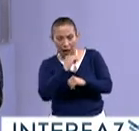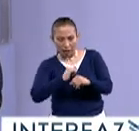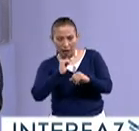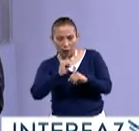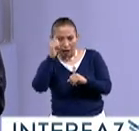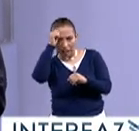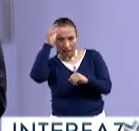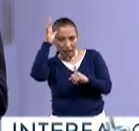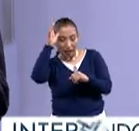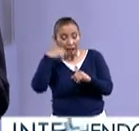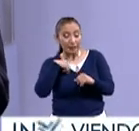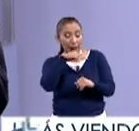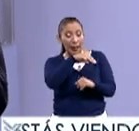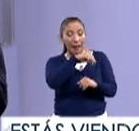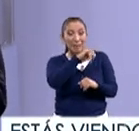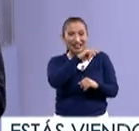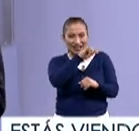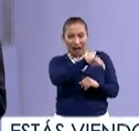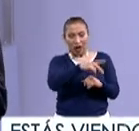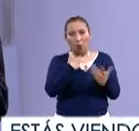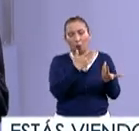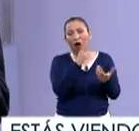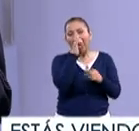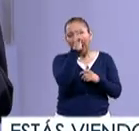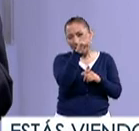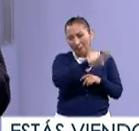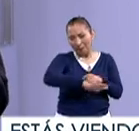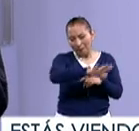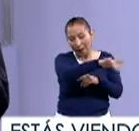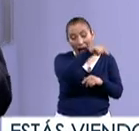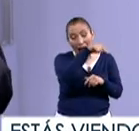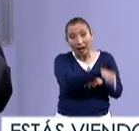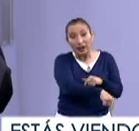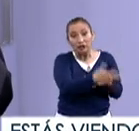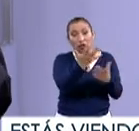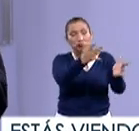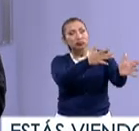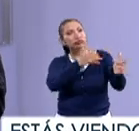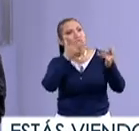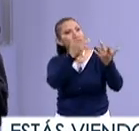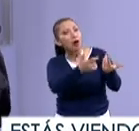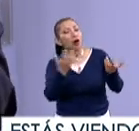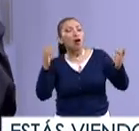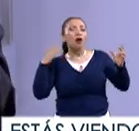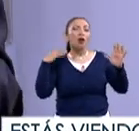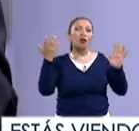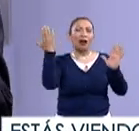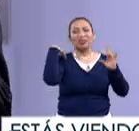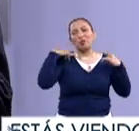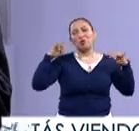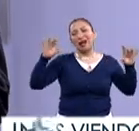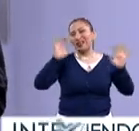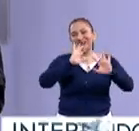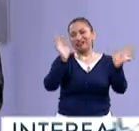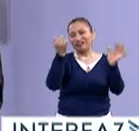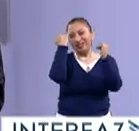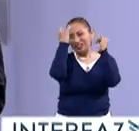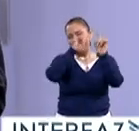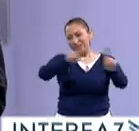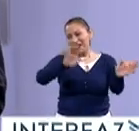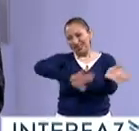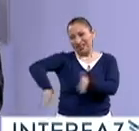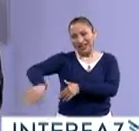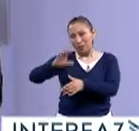los que estaban en el Mictlán o en el Tlalocan no iban a tocar el arpa ni subirse a una nube, como es la visión